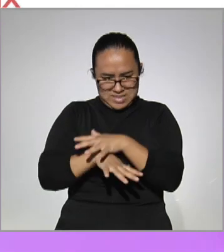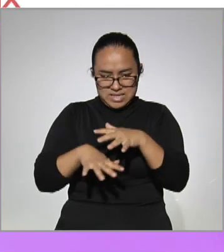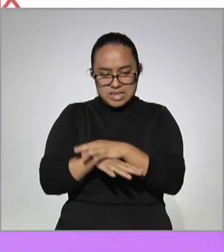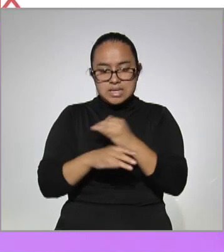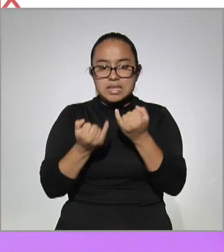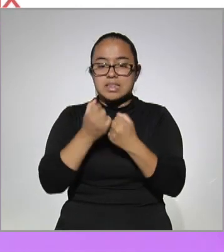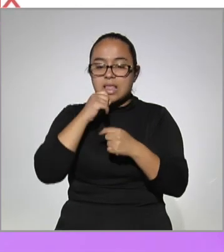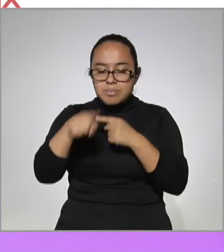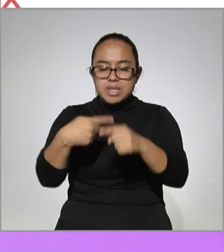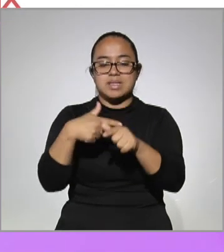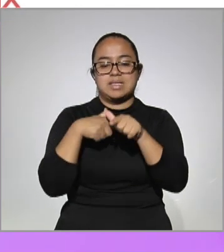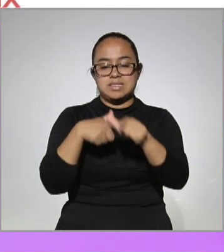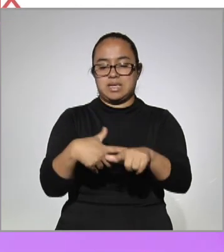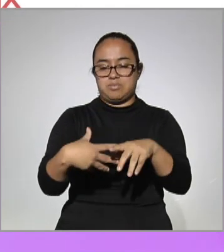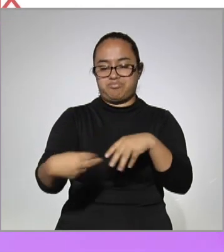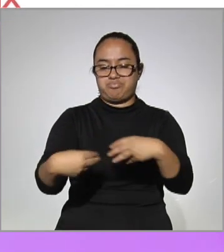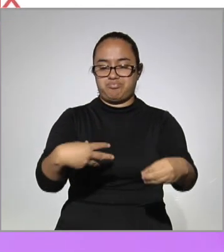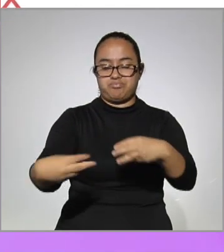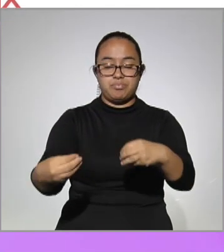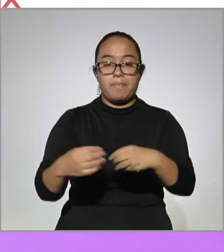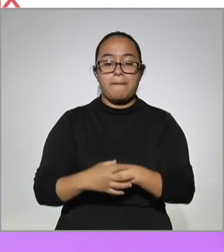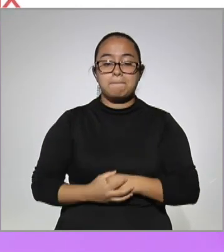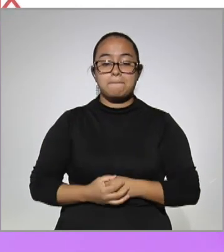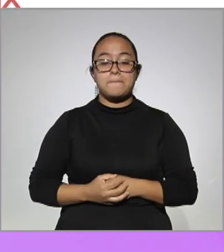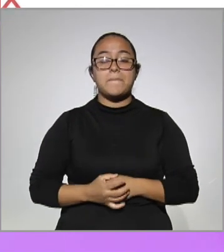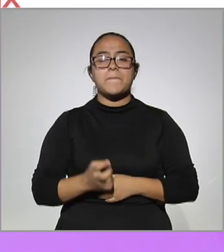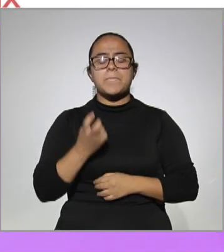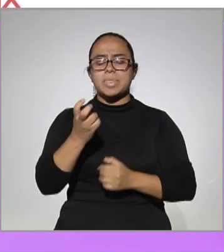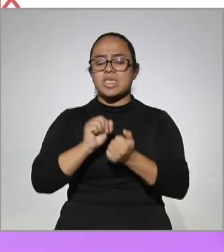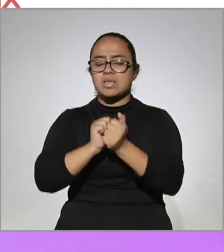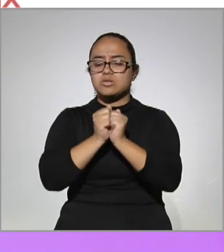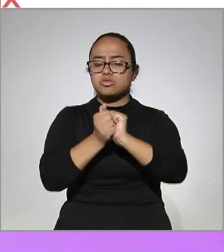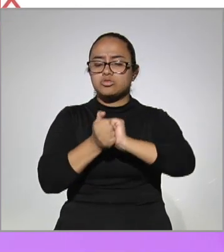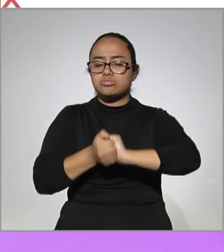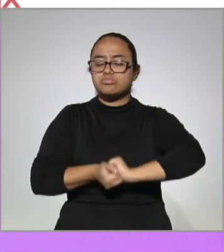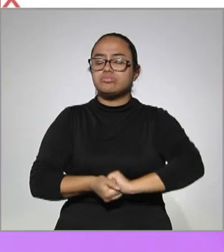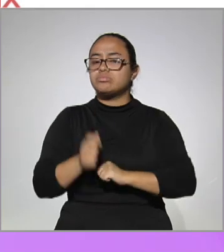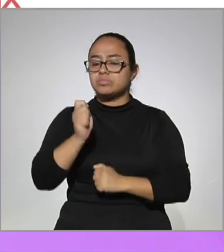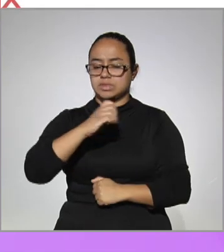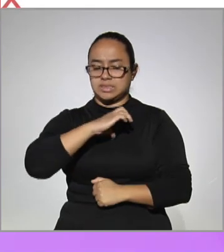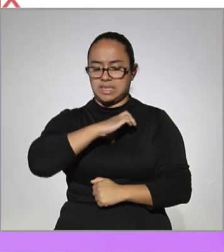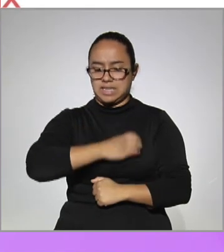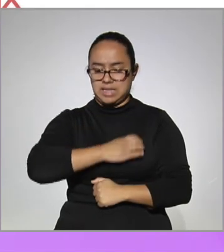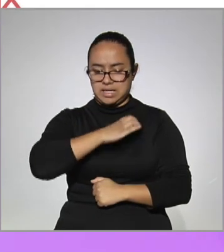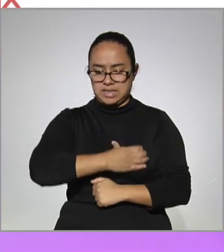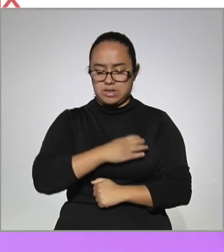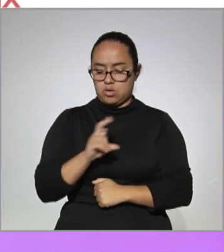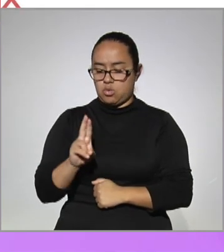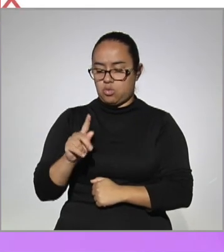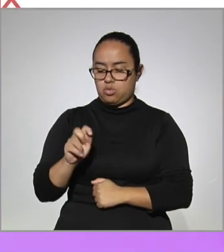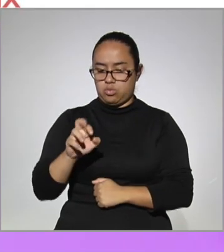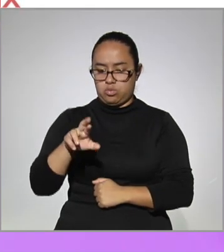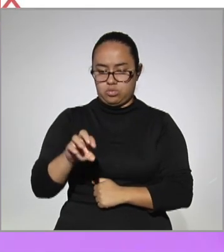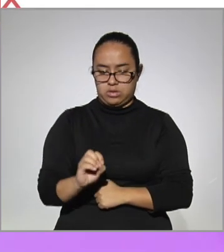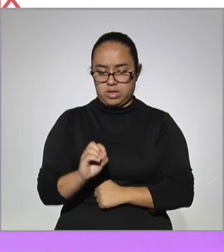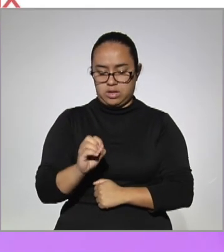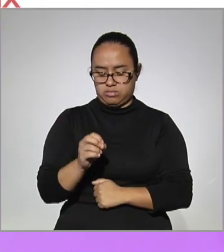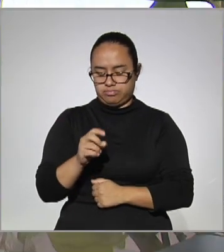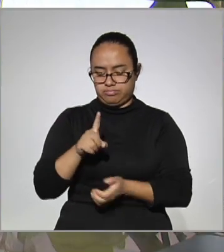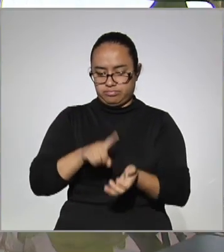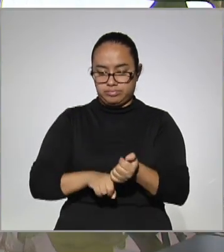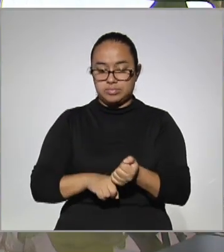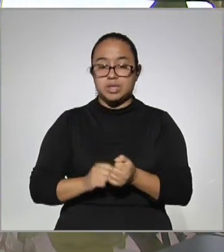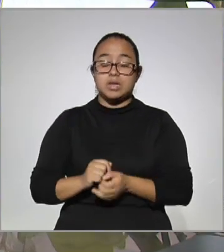su replicación. Esto se va desarrollando como un cáncer del cuello del útero. A nivel